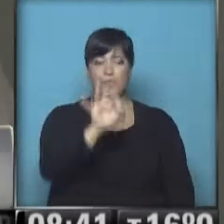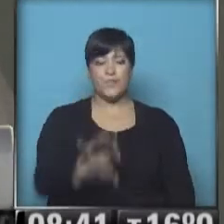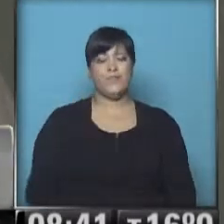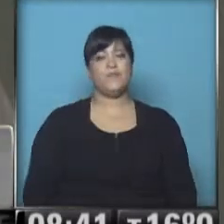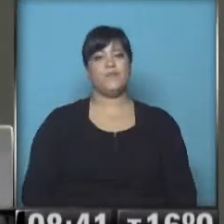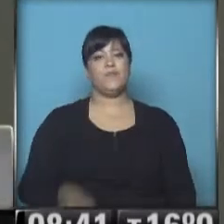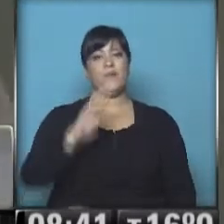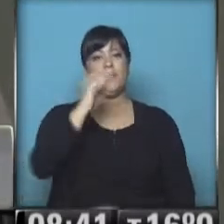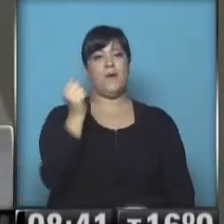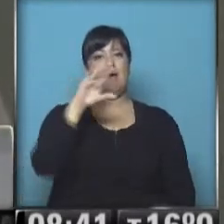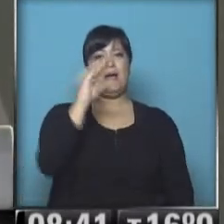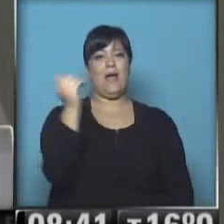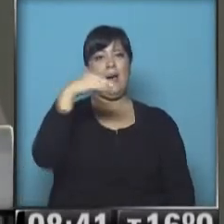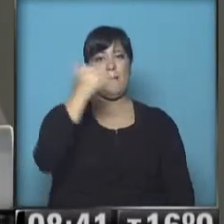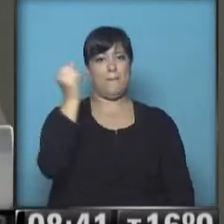Bacamán.